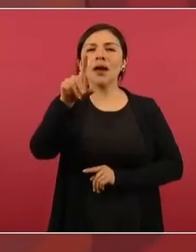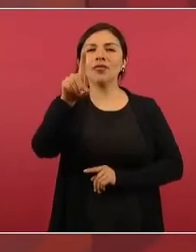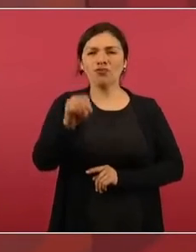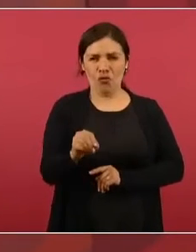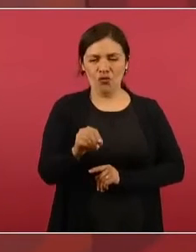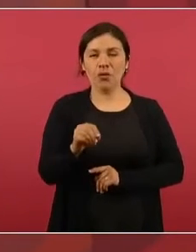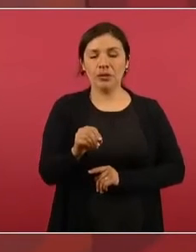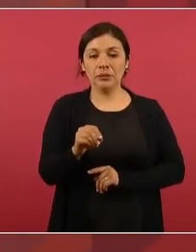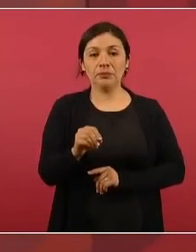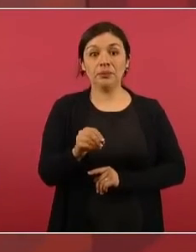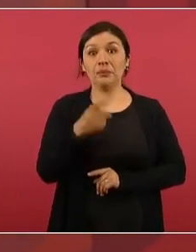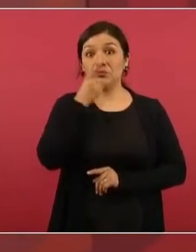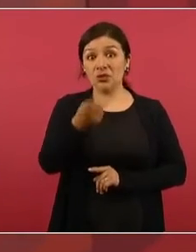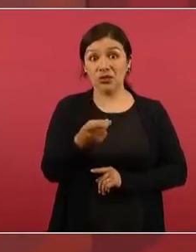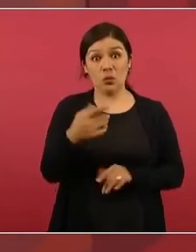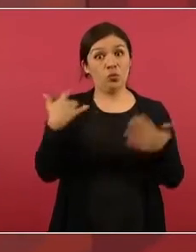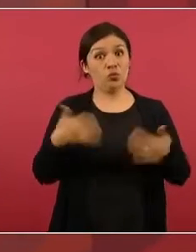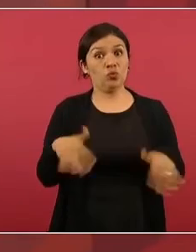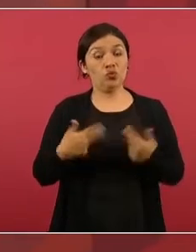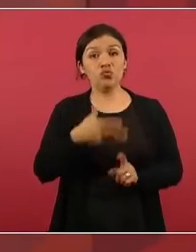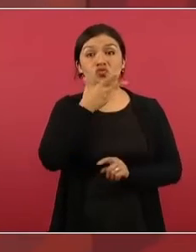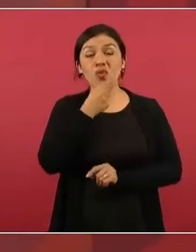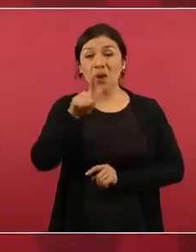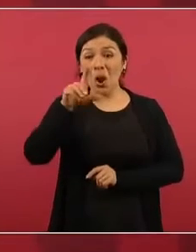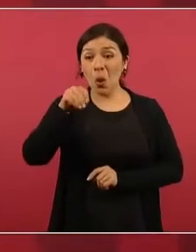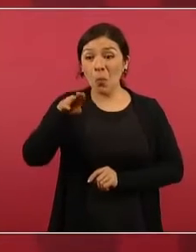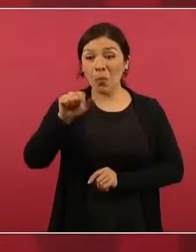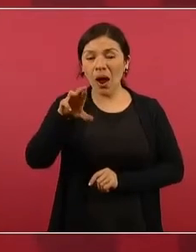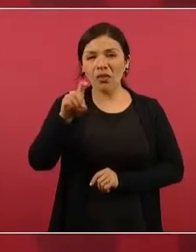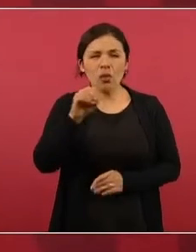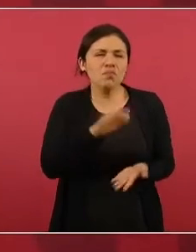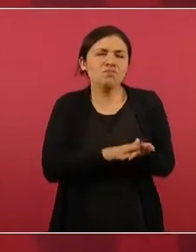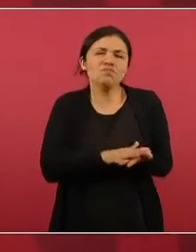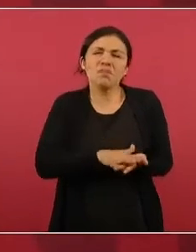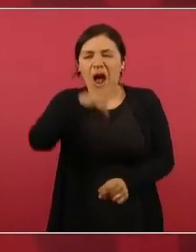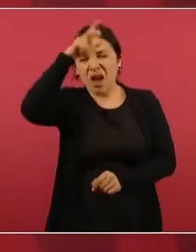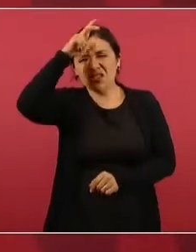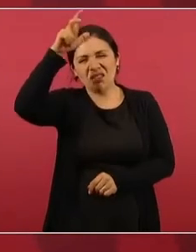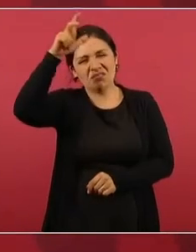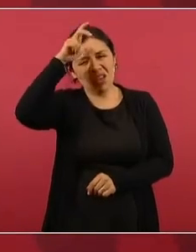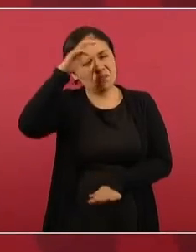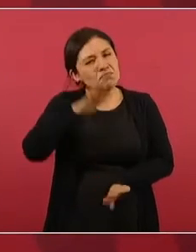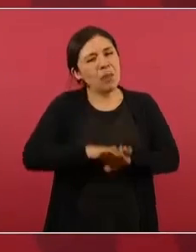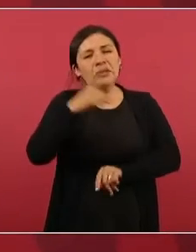y dice que Lombardo era más inteligente que don Manuel.